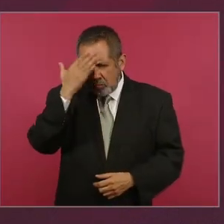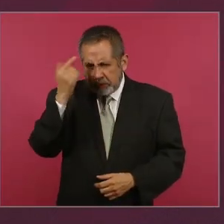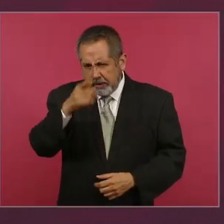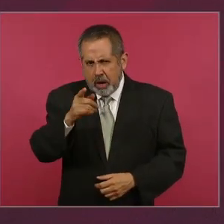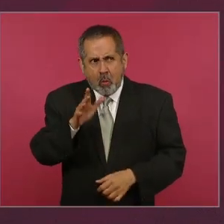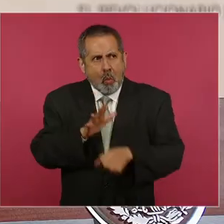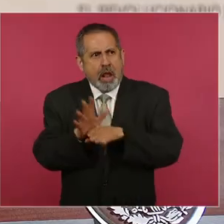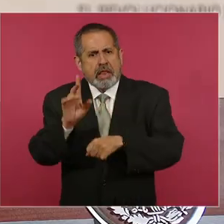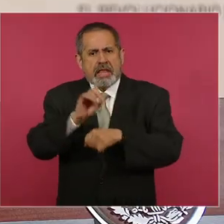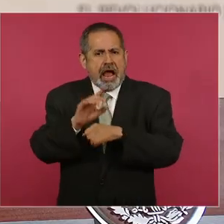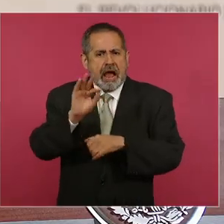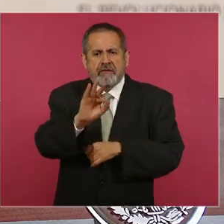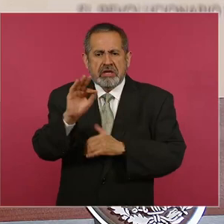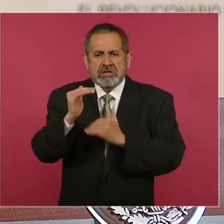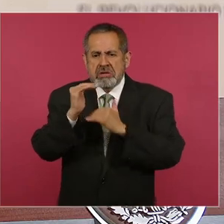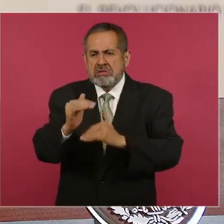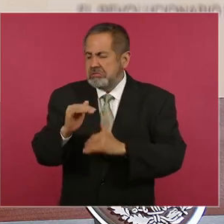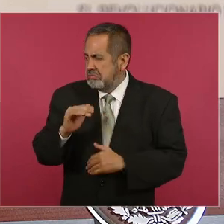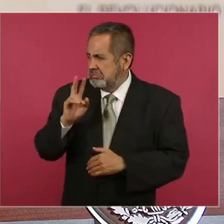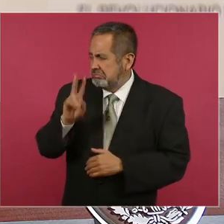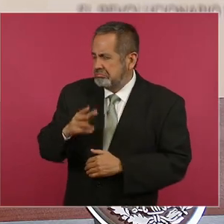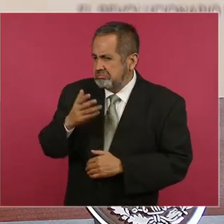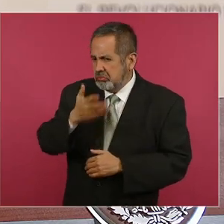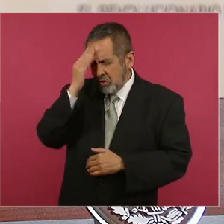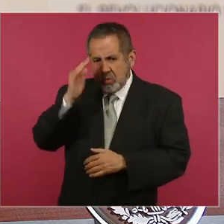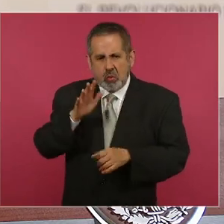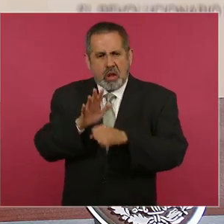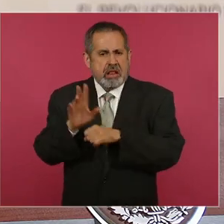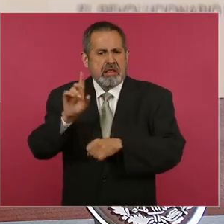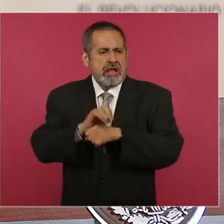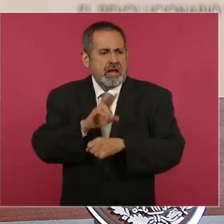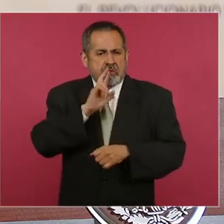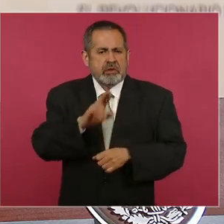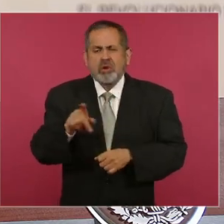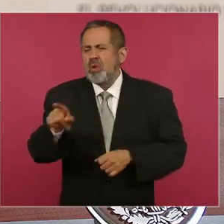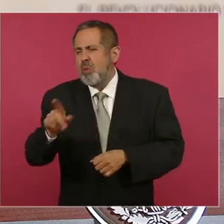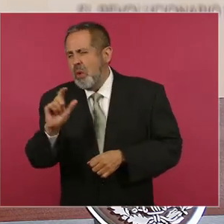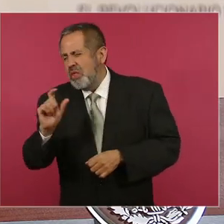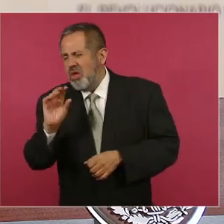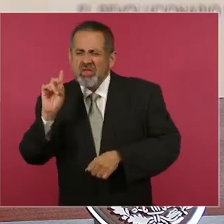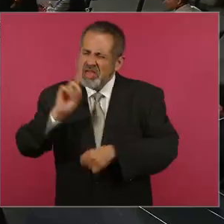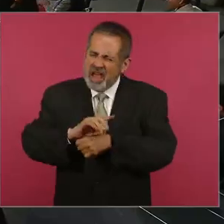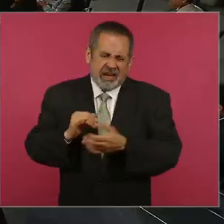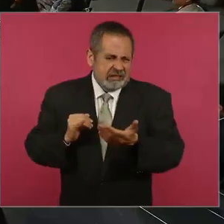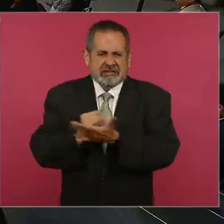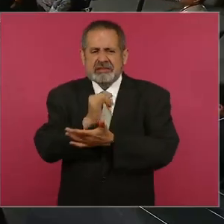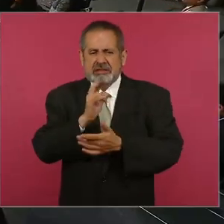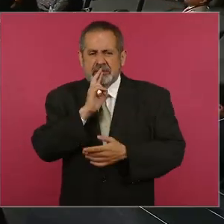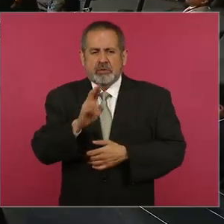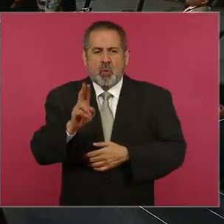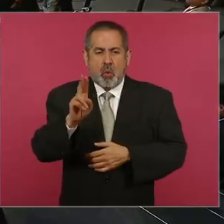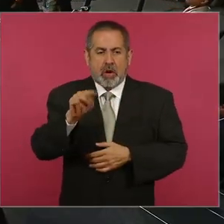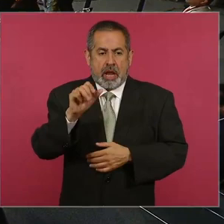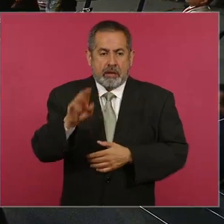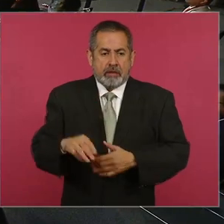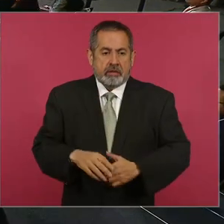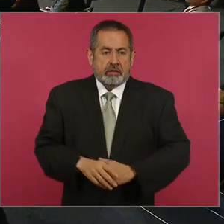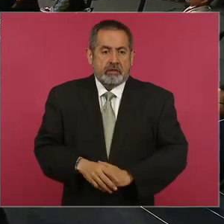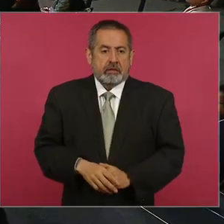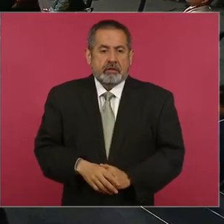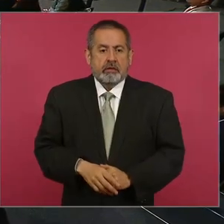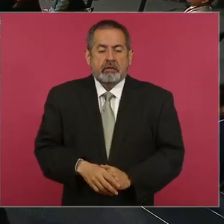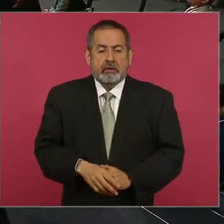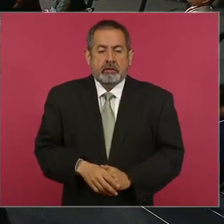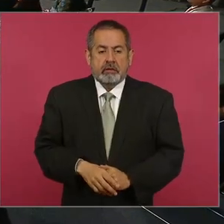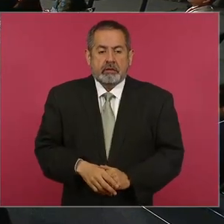tiempos, no sé cuándo van a resolver. Jesús, ¿cuándo resuelven lo de la UNAM? En estos